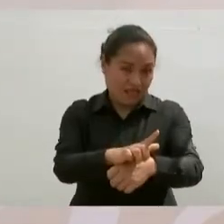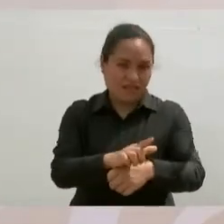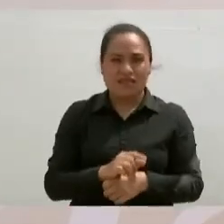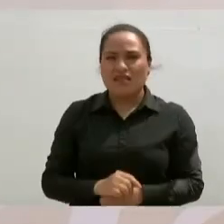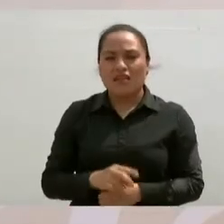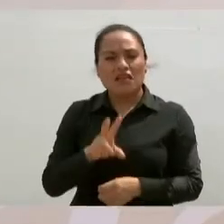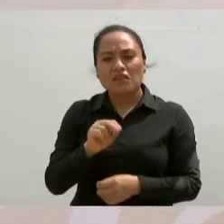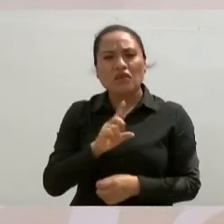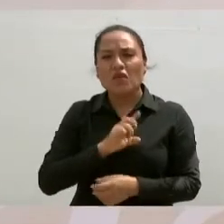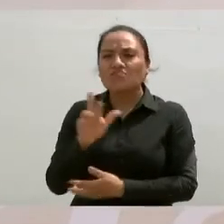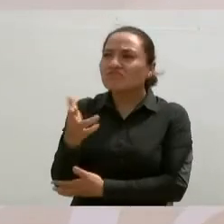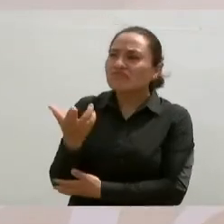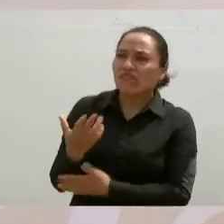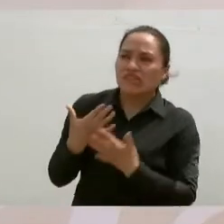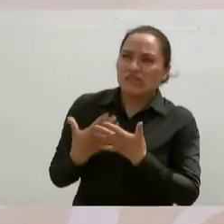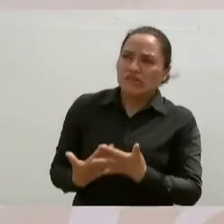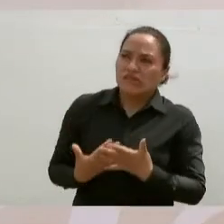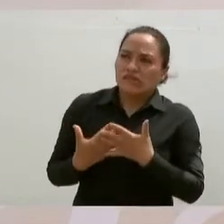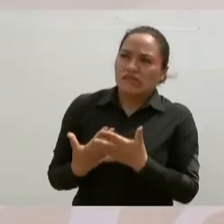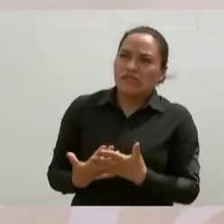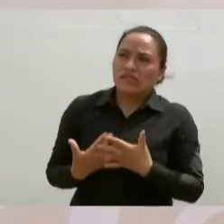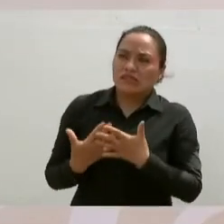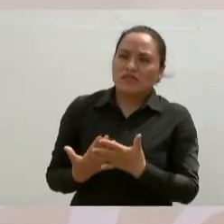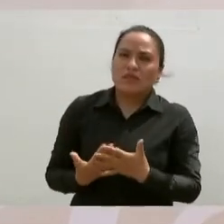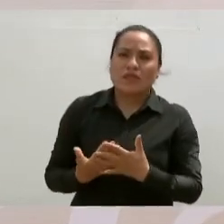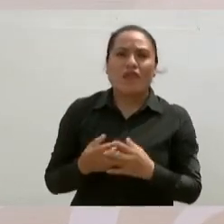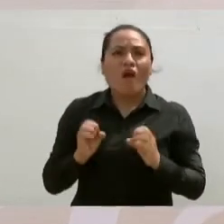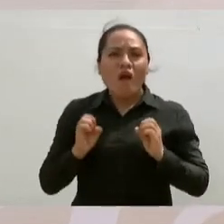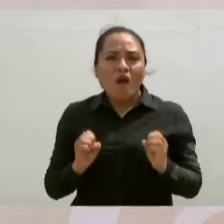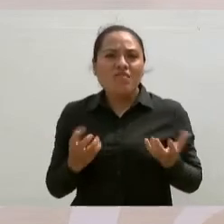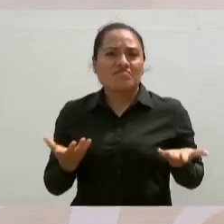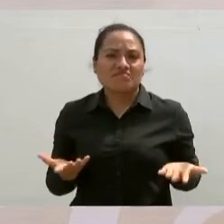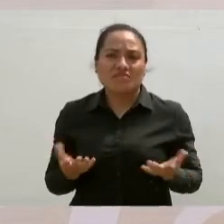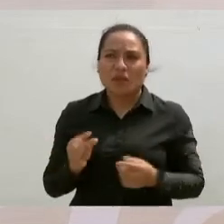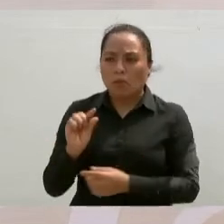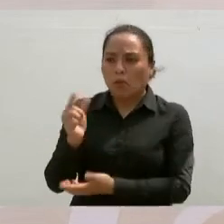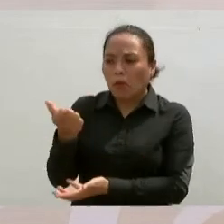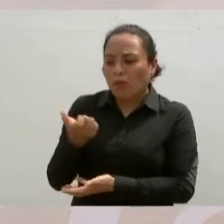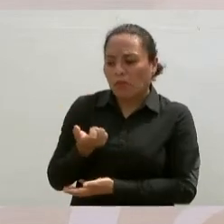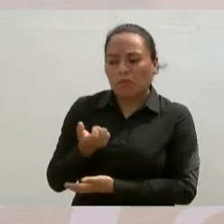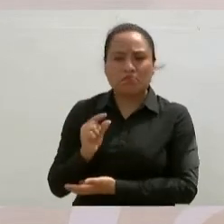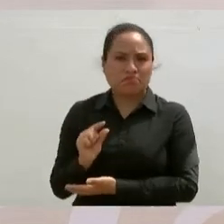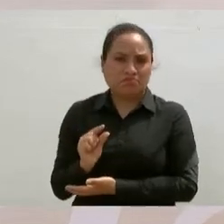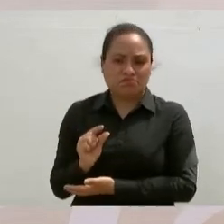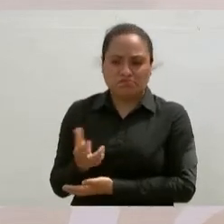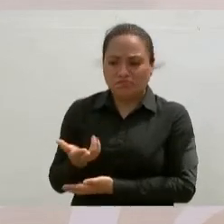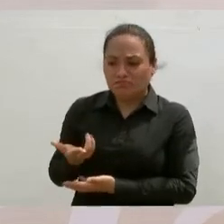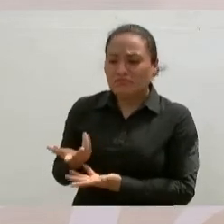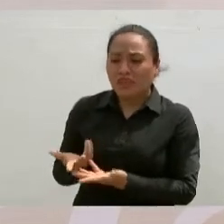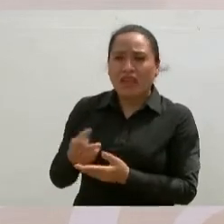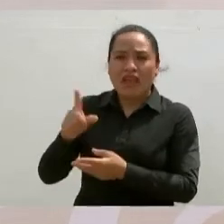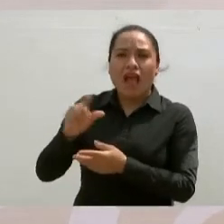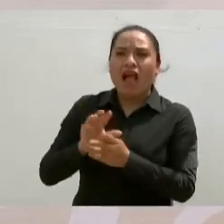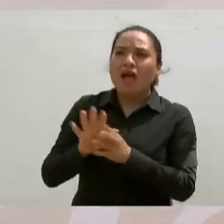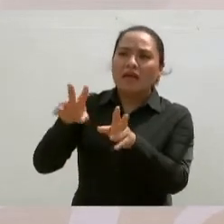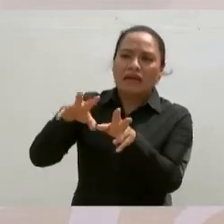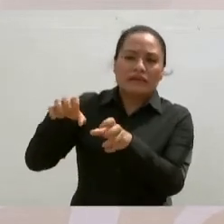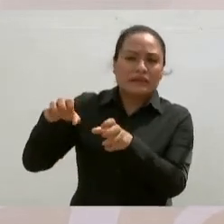no llegaba, o llegaba poco, se quedaba en el camino. Ahora